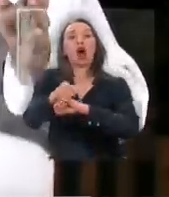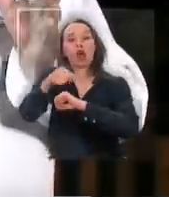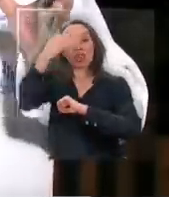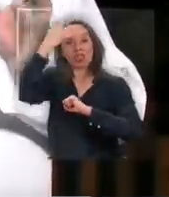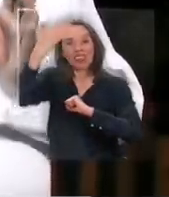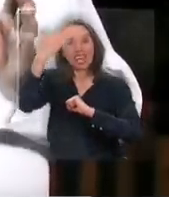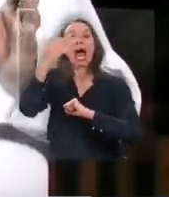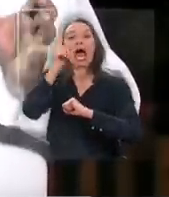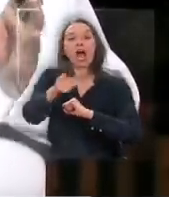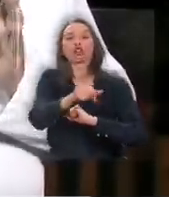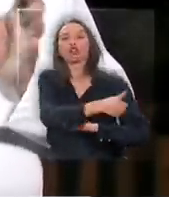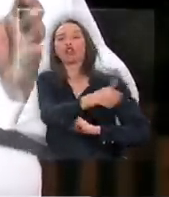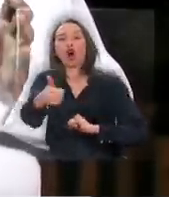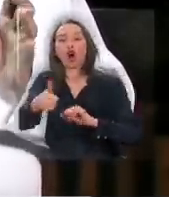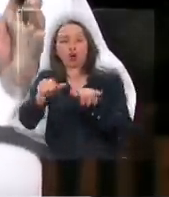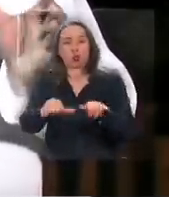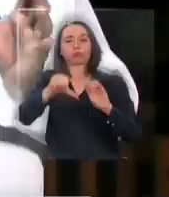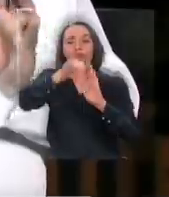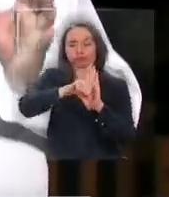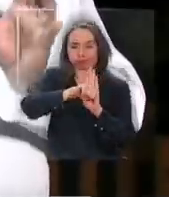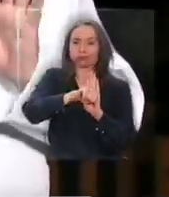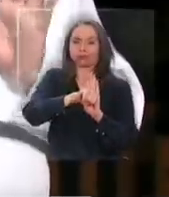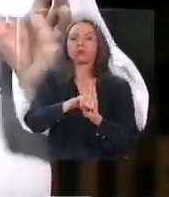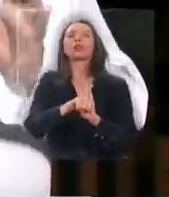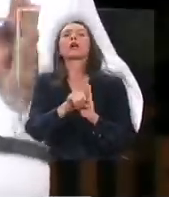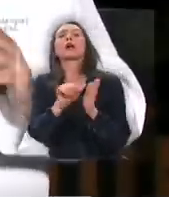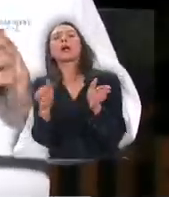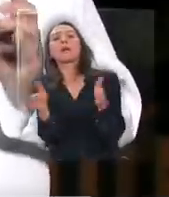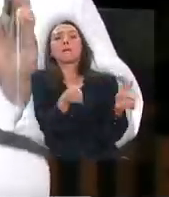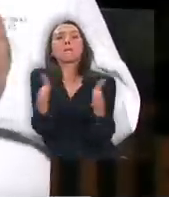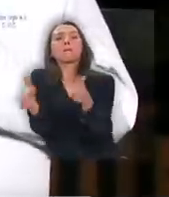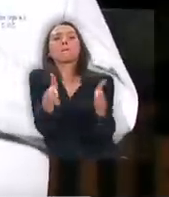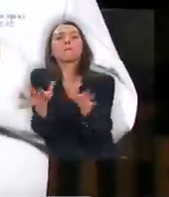que esperar un tiempo. ¿Cuánto tiempo? Más o menos